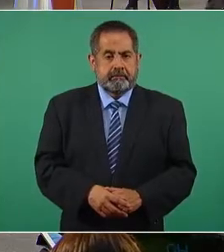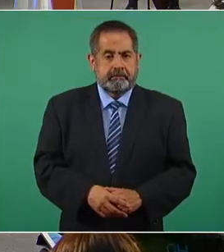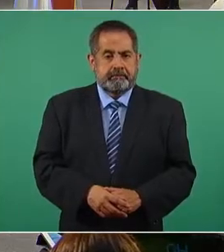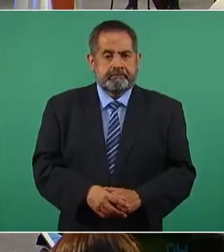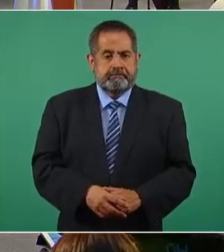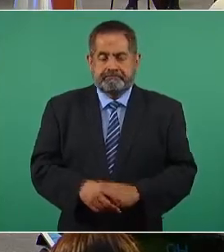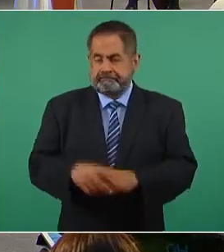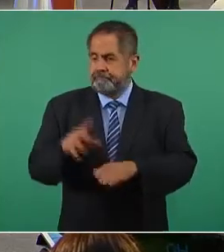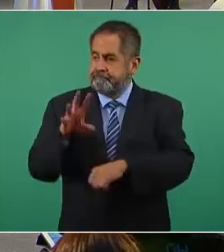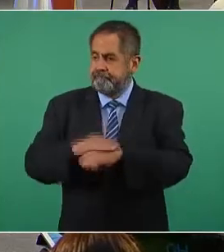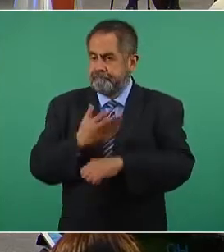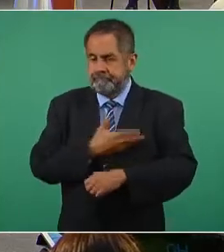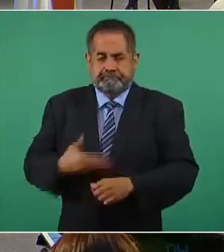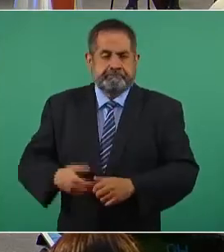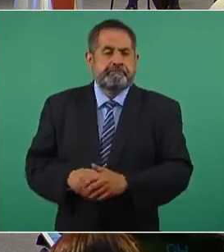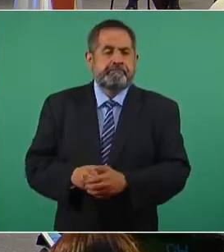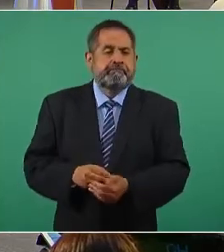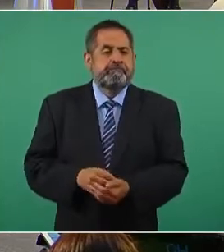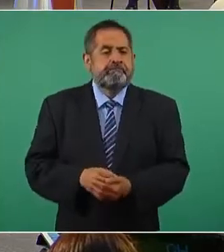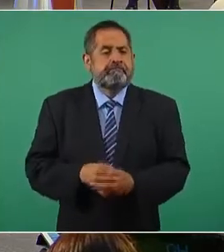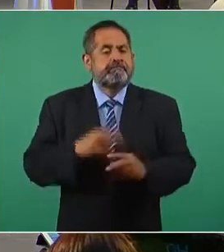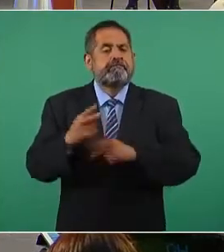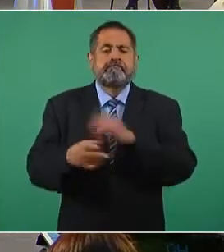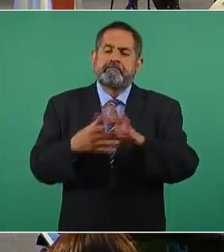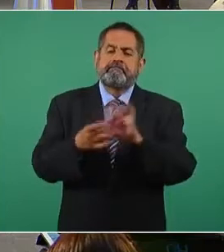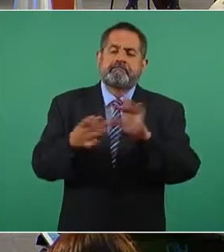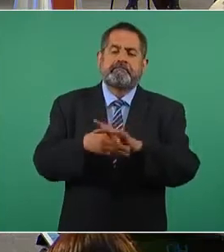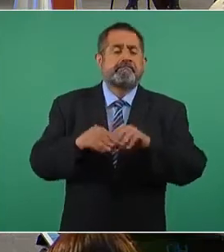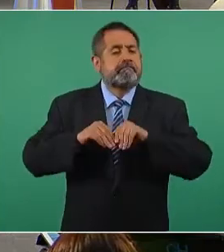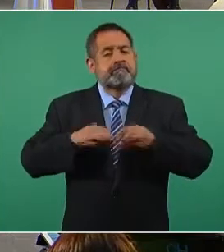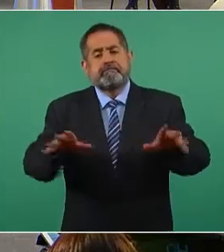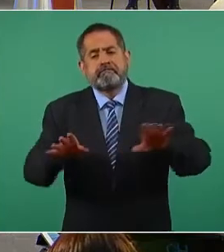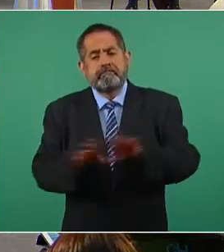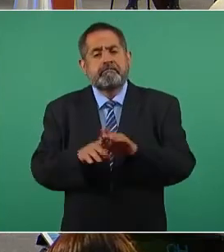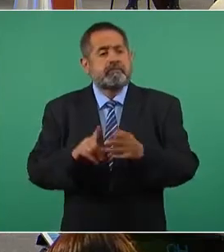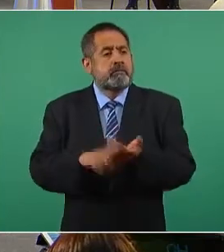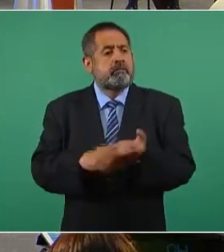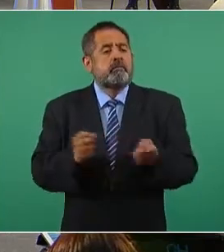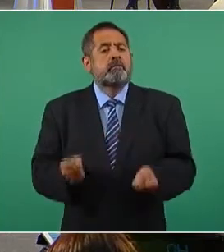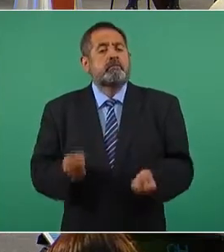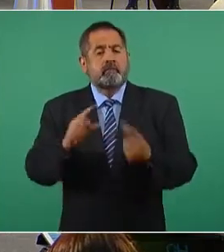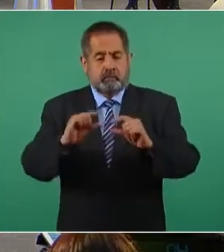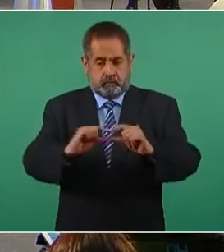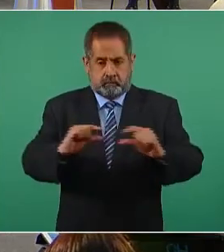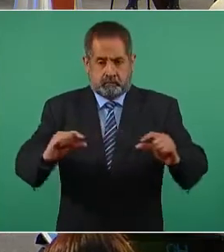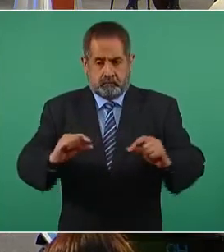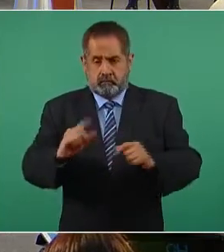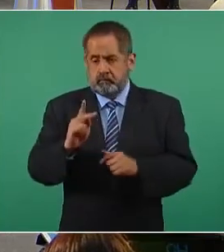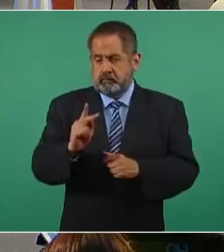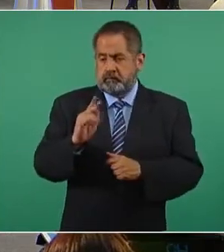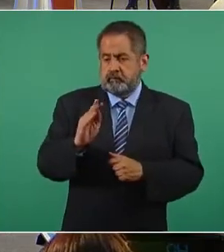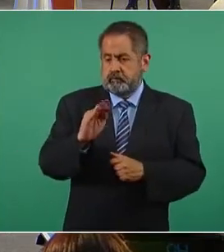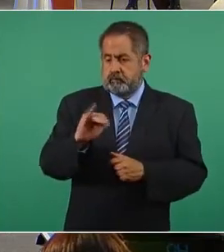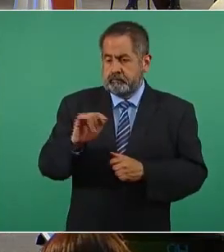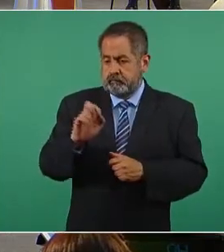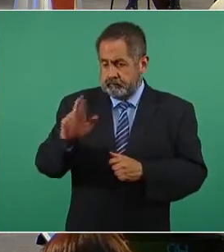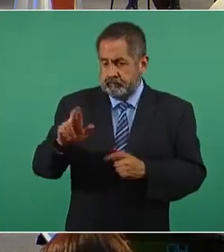Con su permiso, señor presidente, vamos a informar sobre la distribución de vacunas Pfizer y